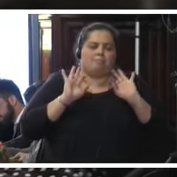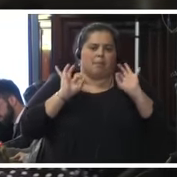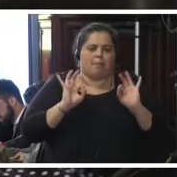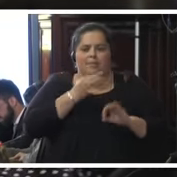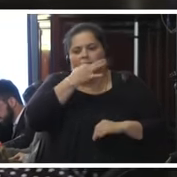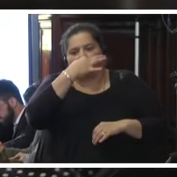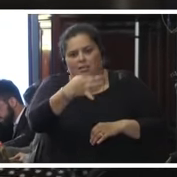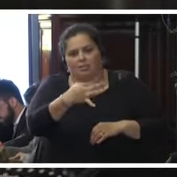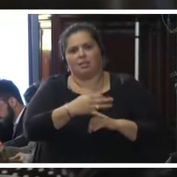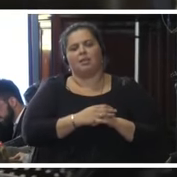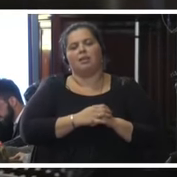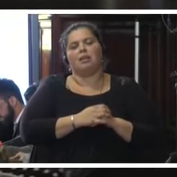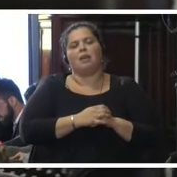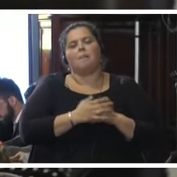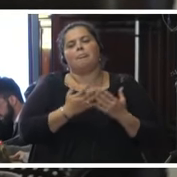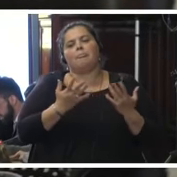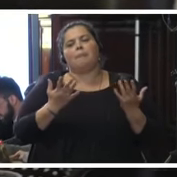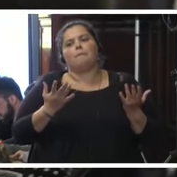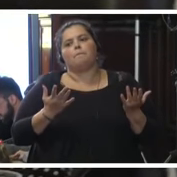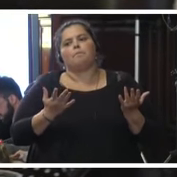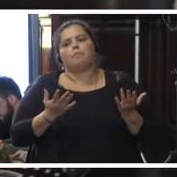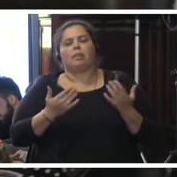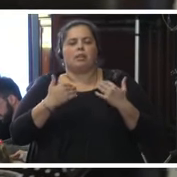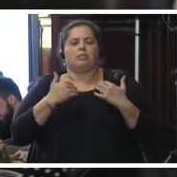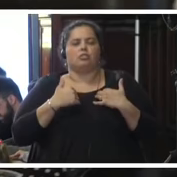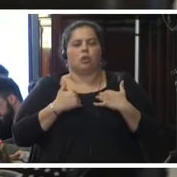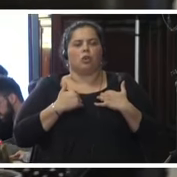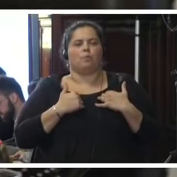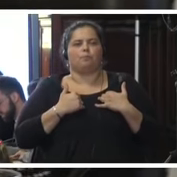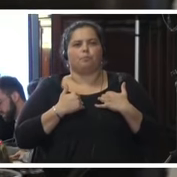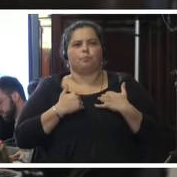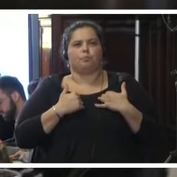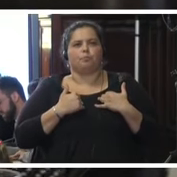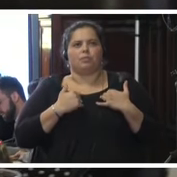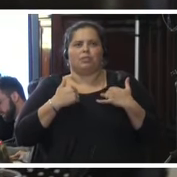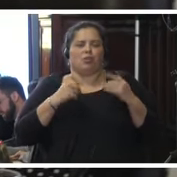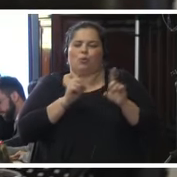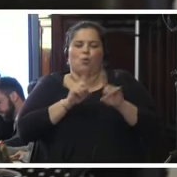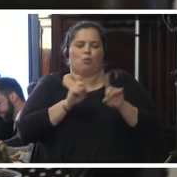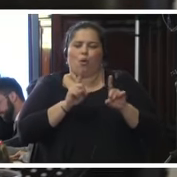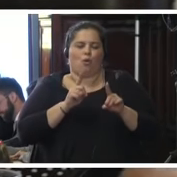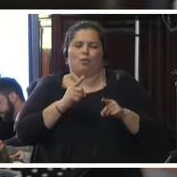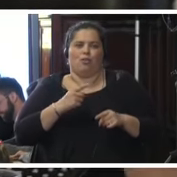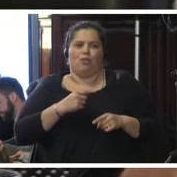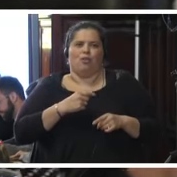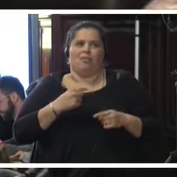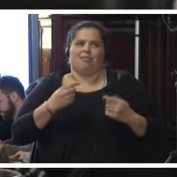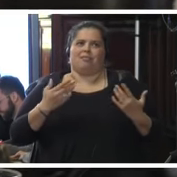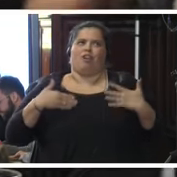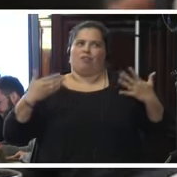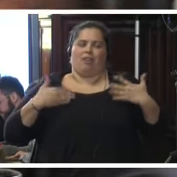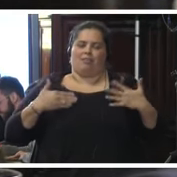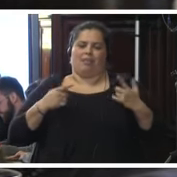I am not happy to have been present at this hearing, because what we have heard and seen